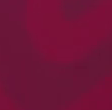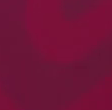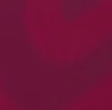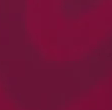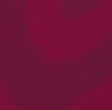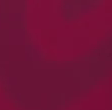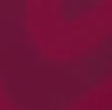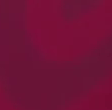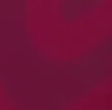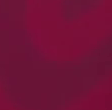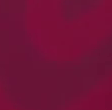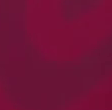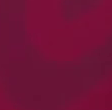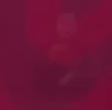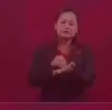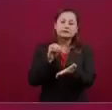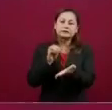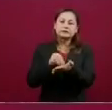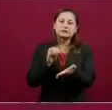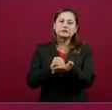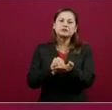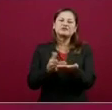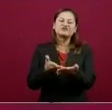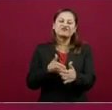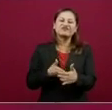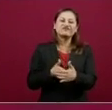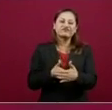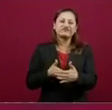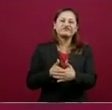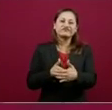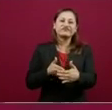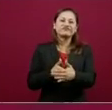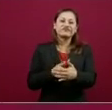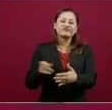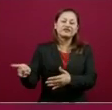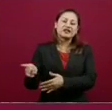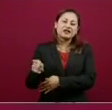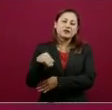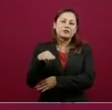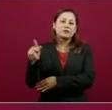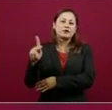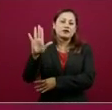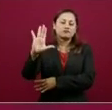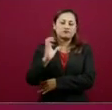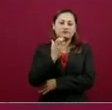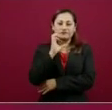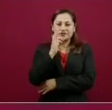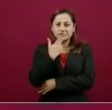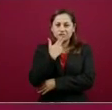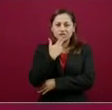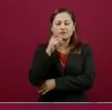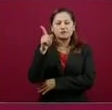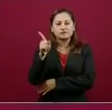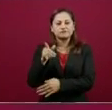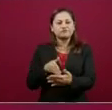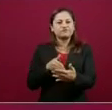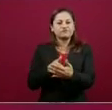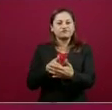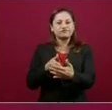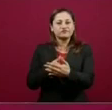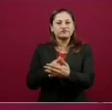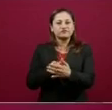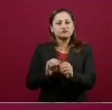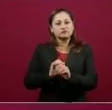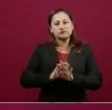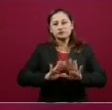hay hay limitaciones por parte de la actividad de la fiscalía en el estado de chihuahua por supuesto aunque debe haber por llevarse